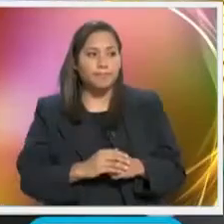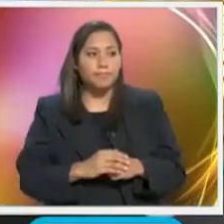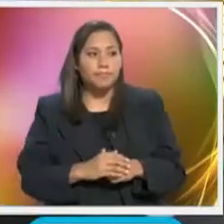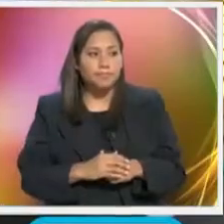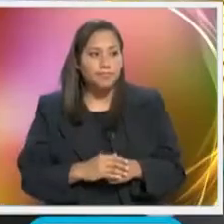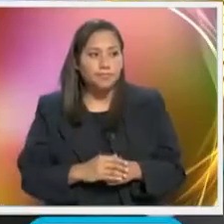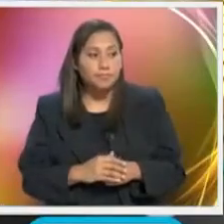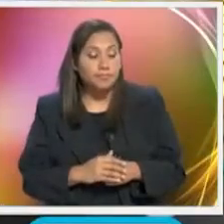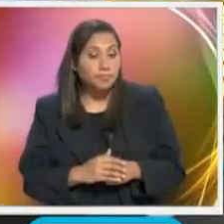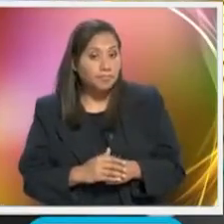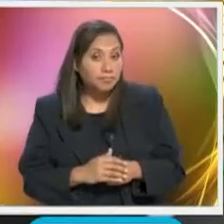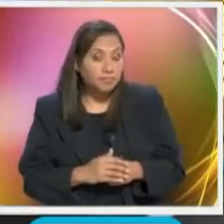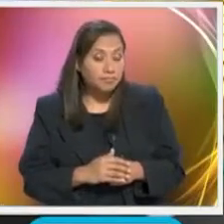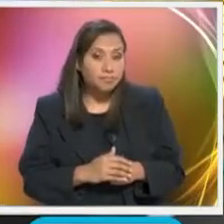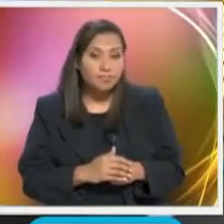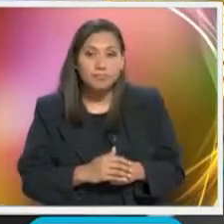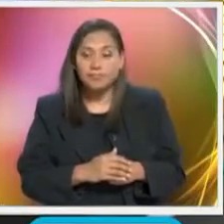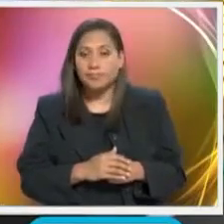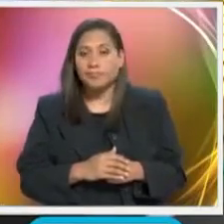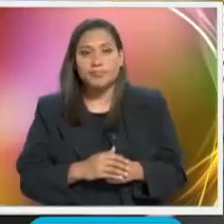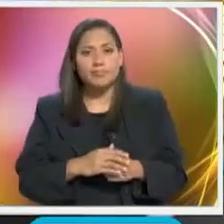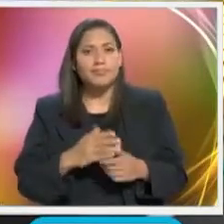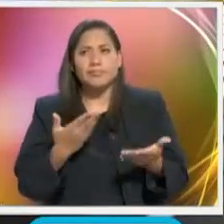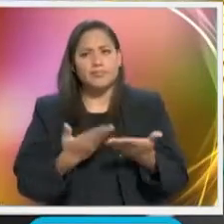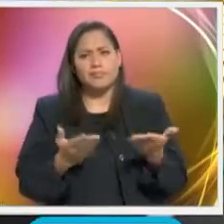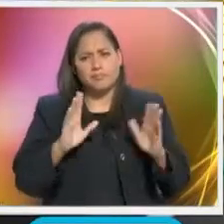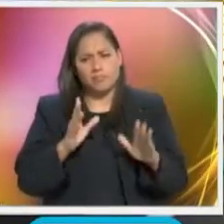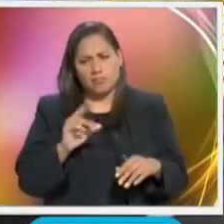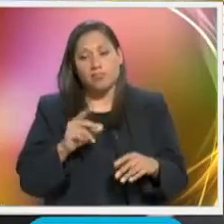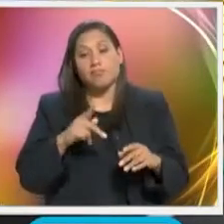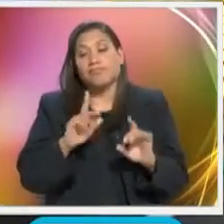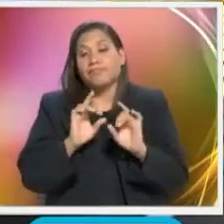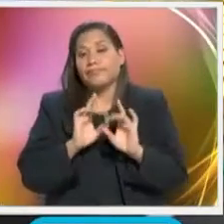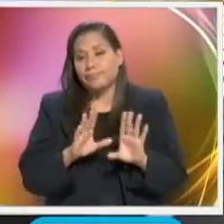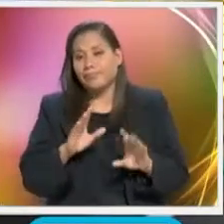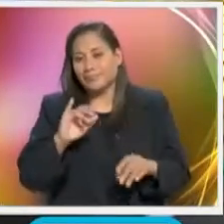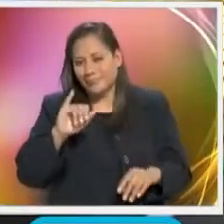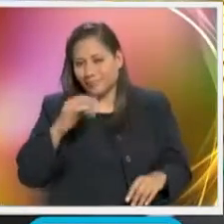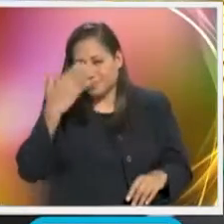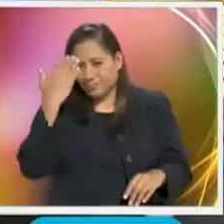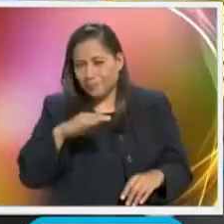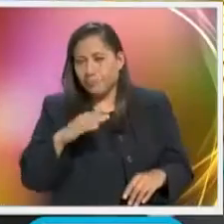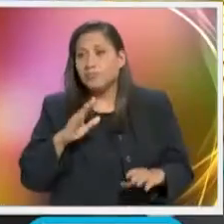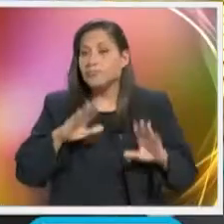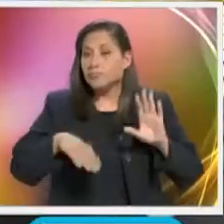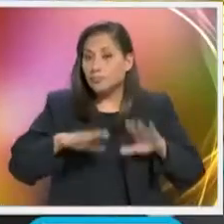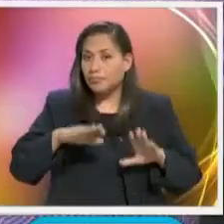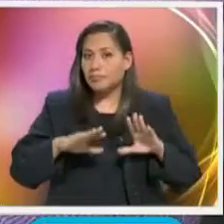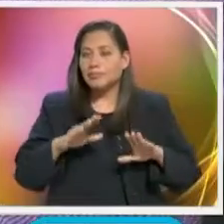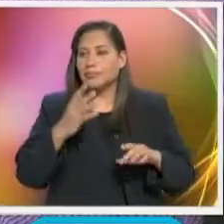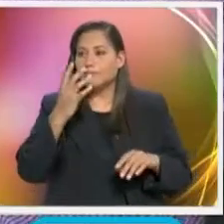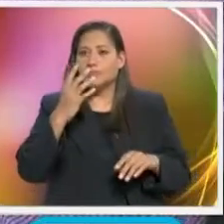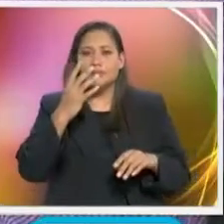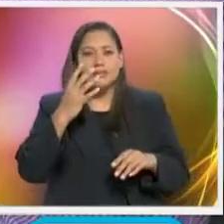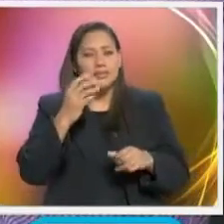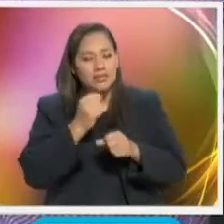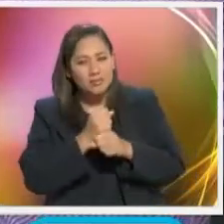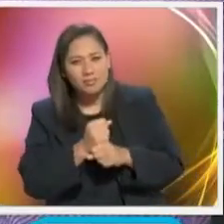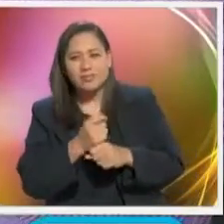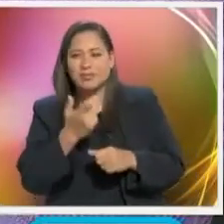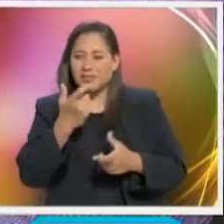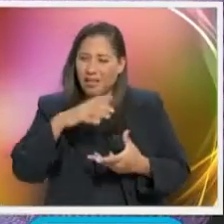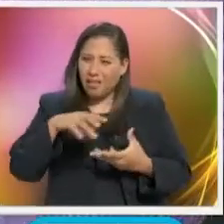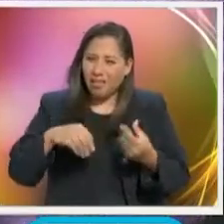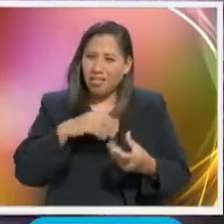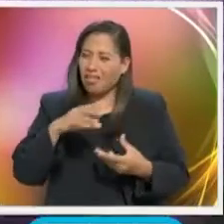pronto, creo que ya no es el caso, pero de pronto, pues sí se cuentan que están pasando a veces ciertas penurias en cuestiones de presupuesto